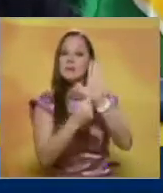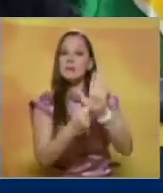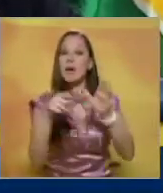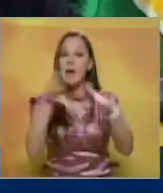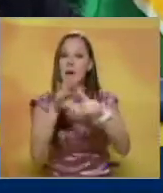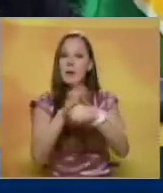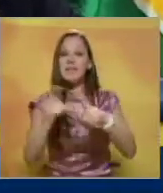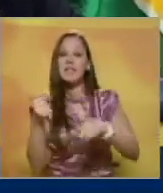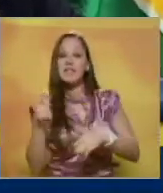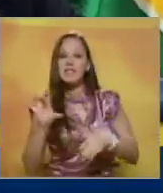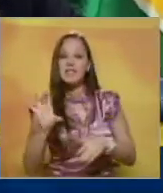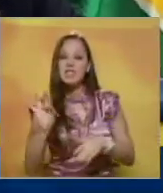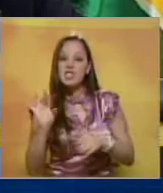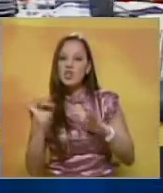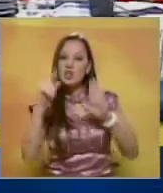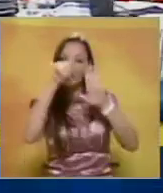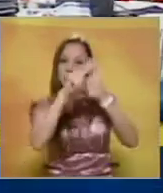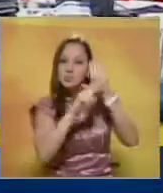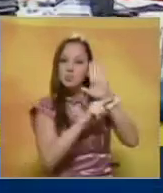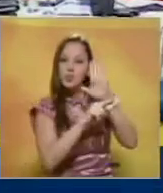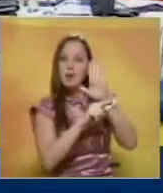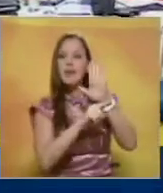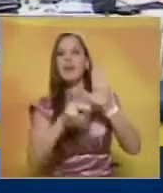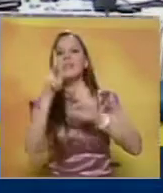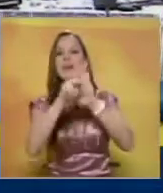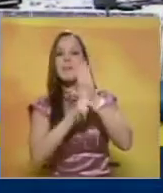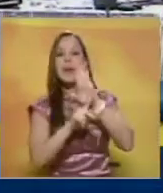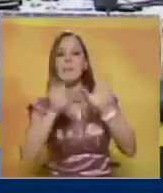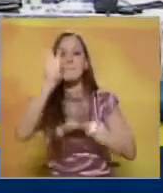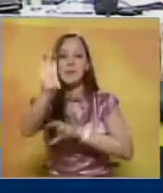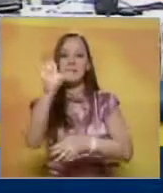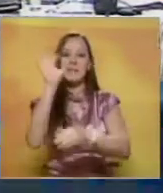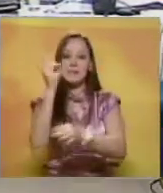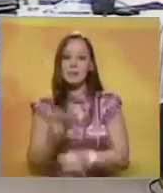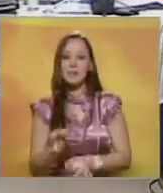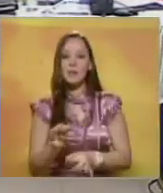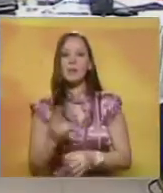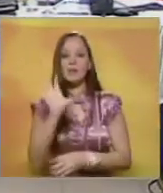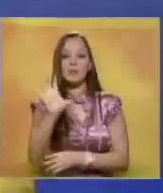martes 18 líneas de acción del Plan Patria Segura para el Estado Nueva Esparta.